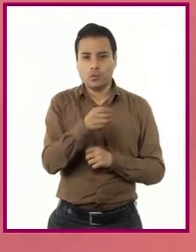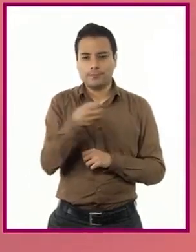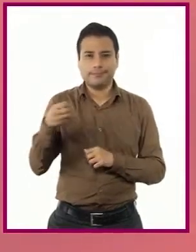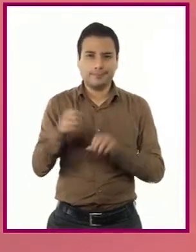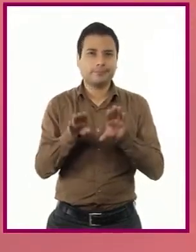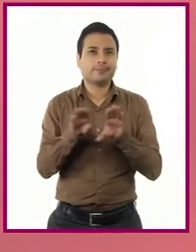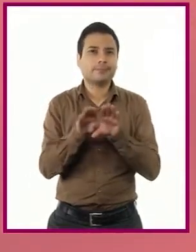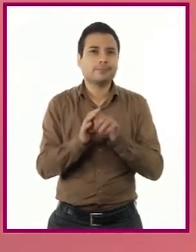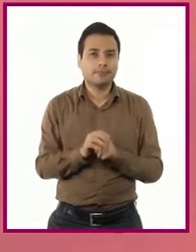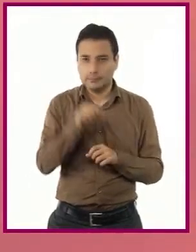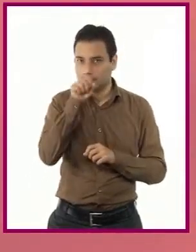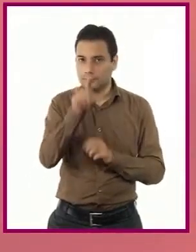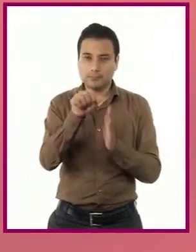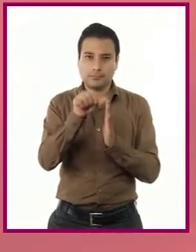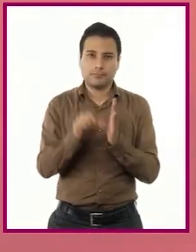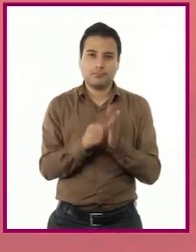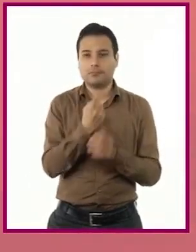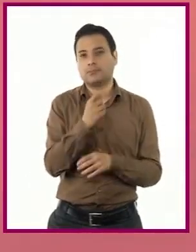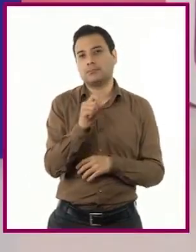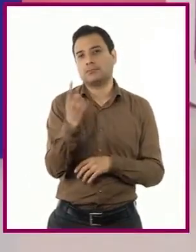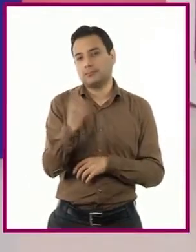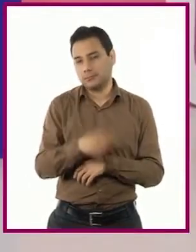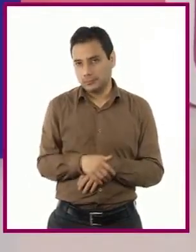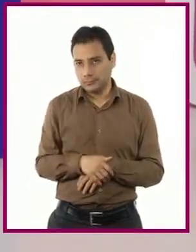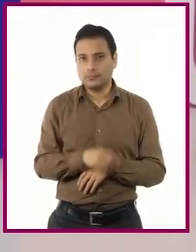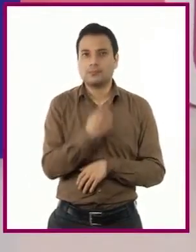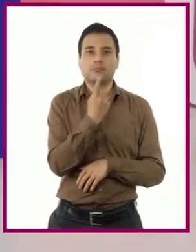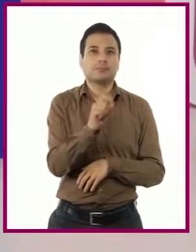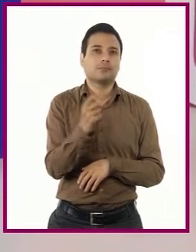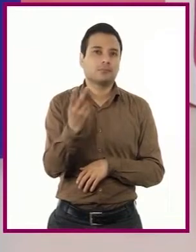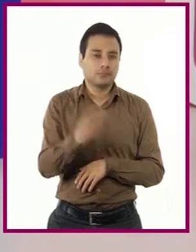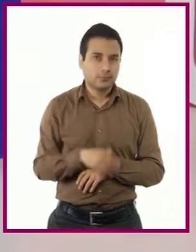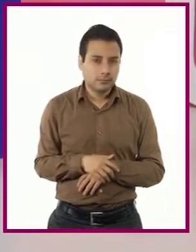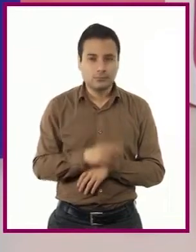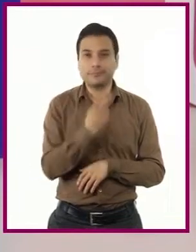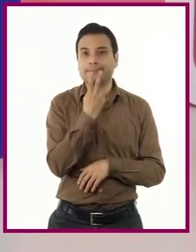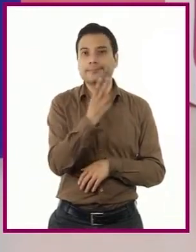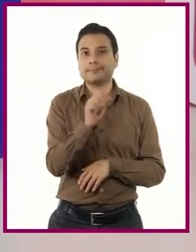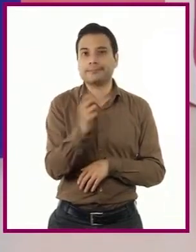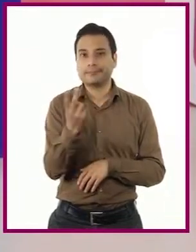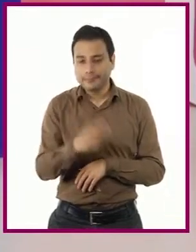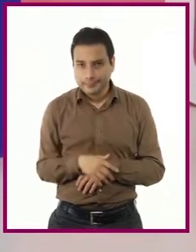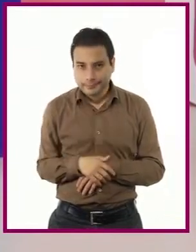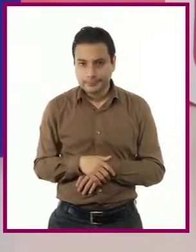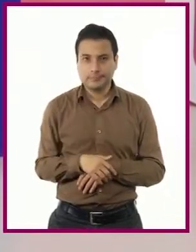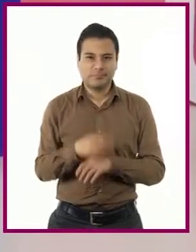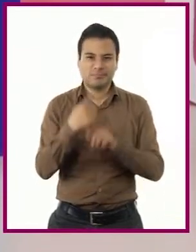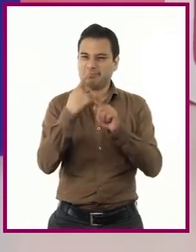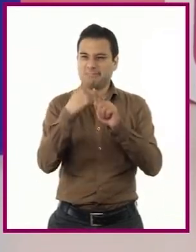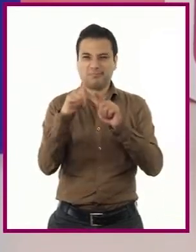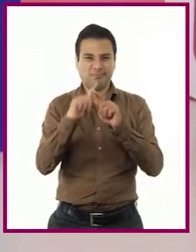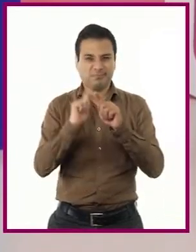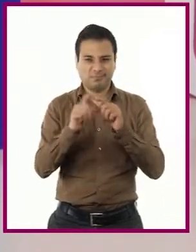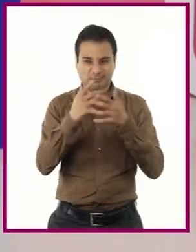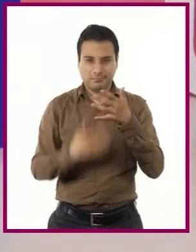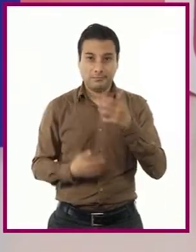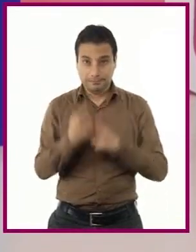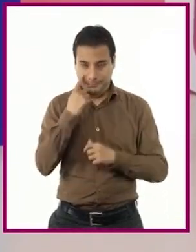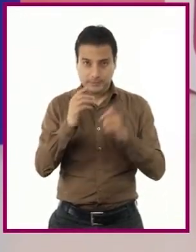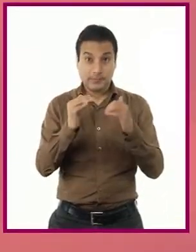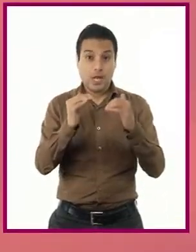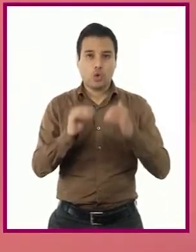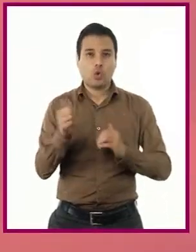el artículo. 1.1, 1.2, 2.2. Ahora vamos con el ejemplo